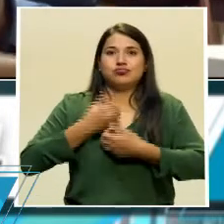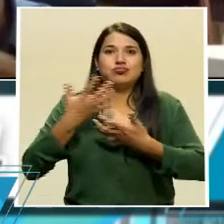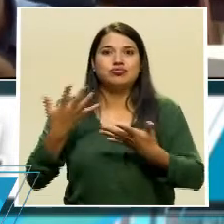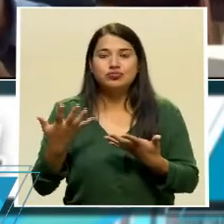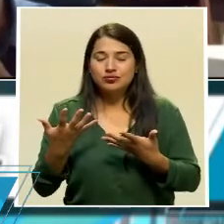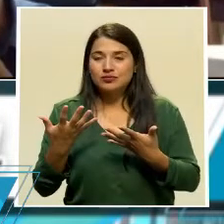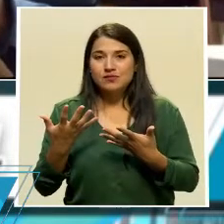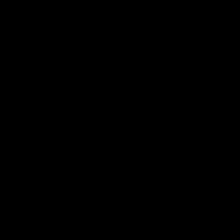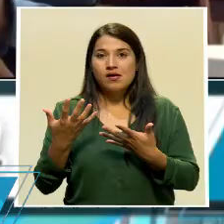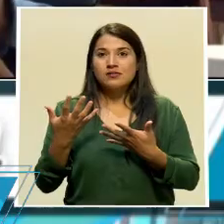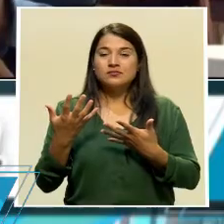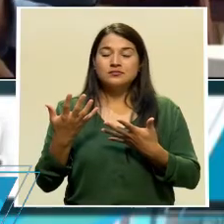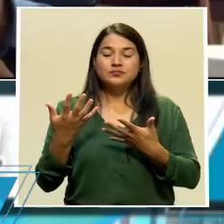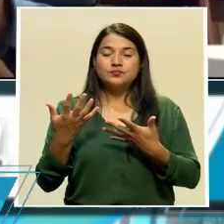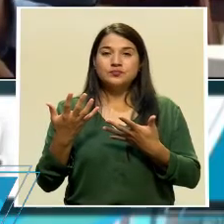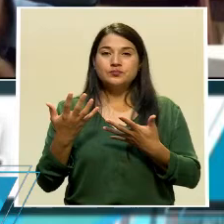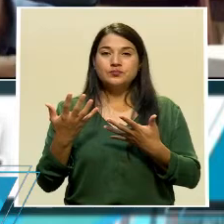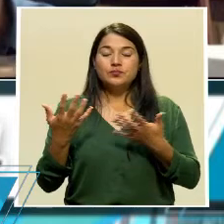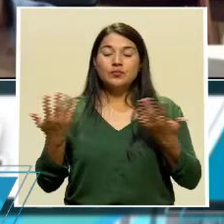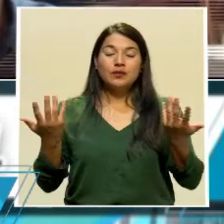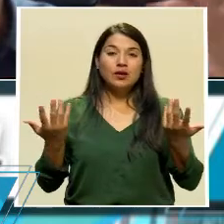una manera